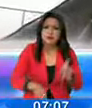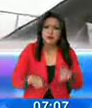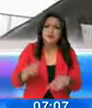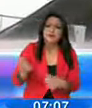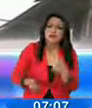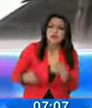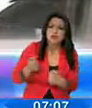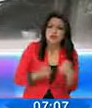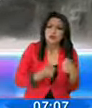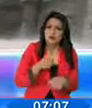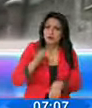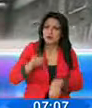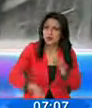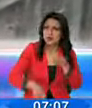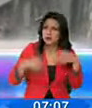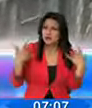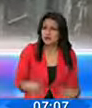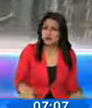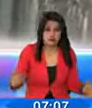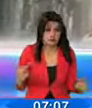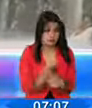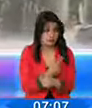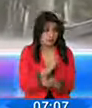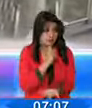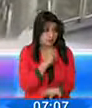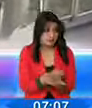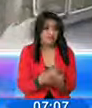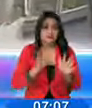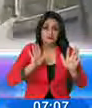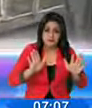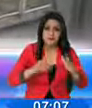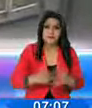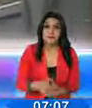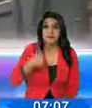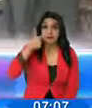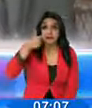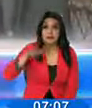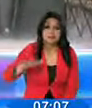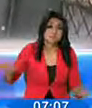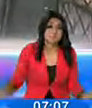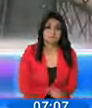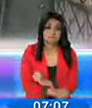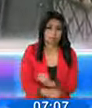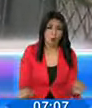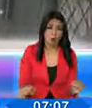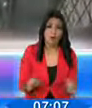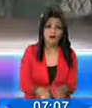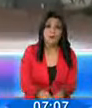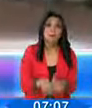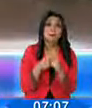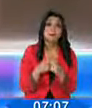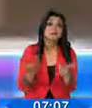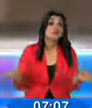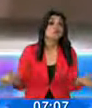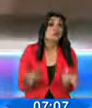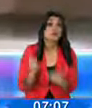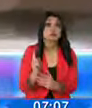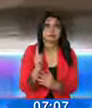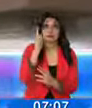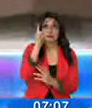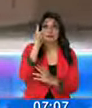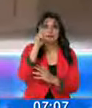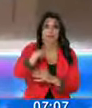vehículos, es muy peligroso, ¿no? Bueno, a ver, la explosión, el punto de origen de la deflagración se da en el